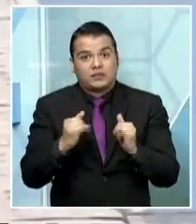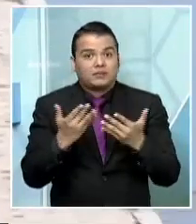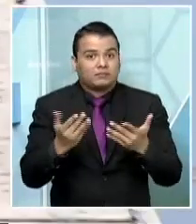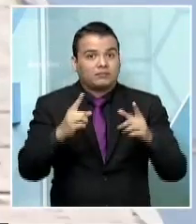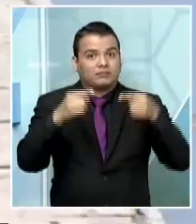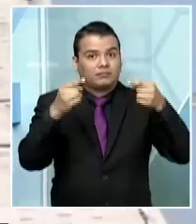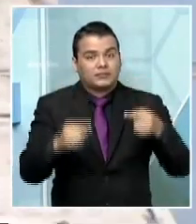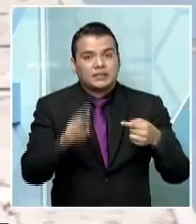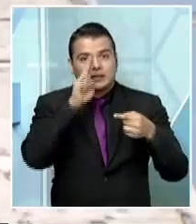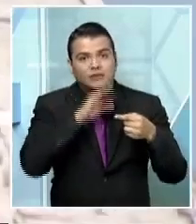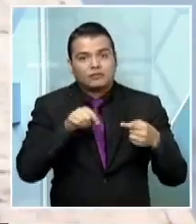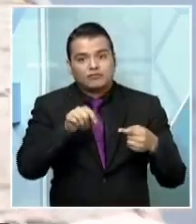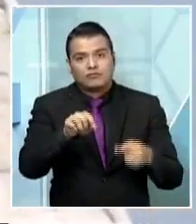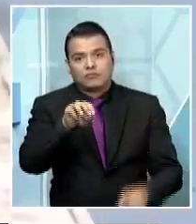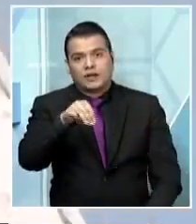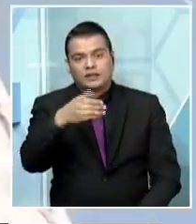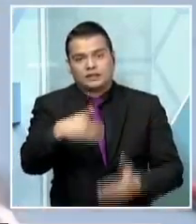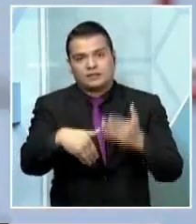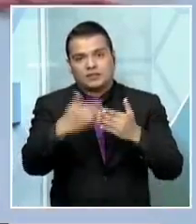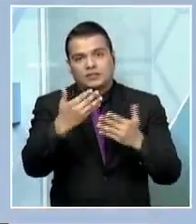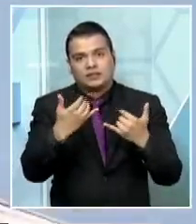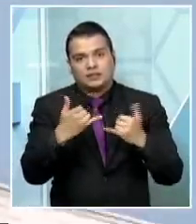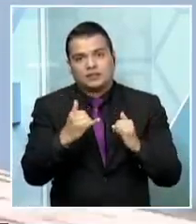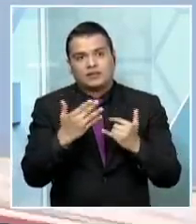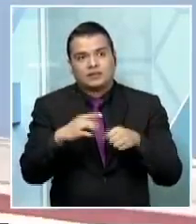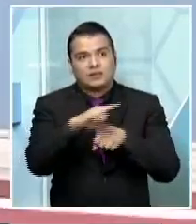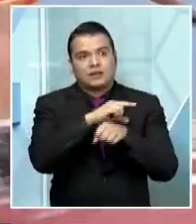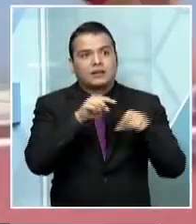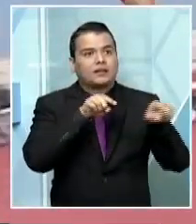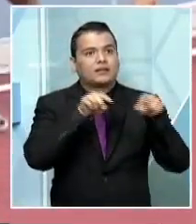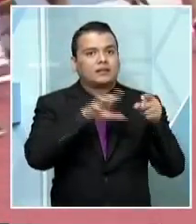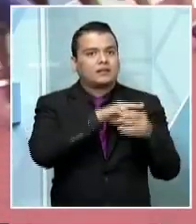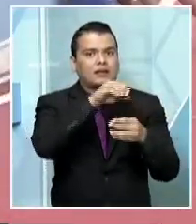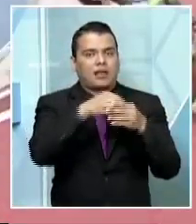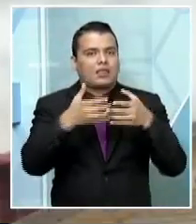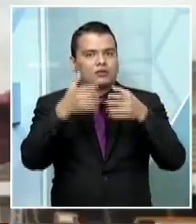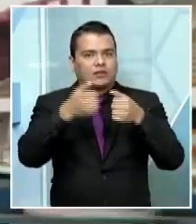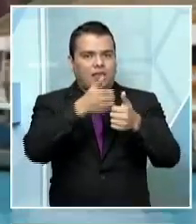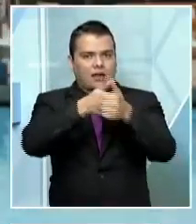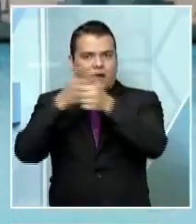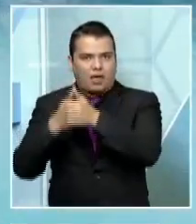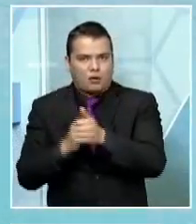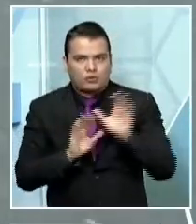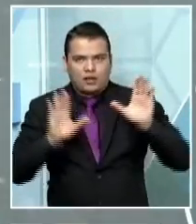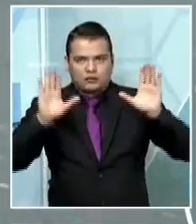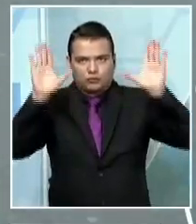que comenzará este martes y que cada liga lo realizará en sus sedes naturales.